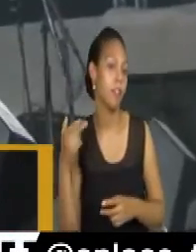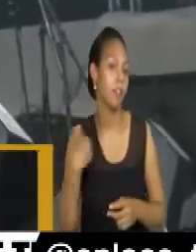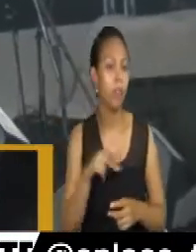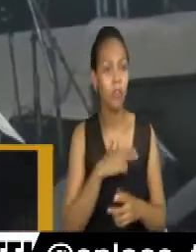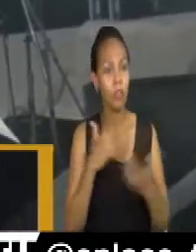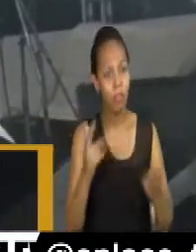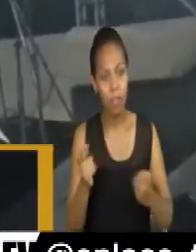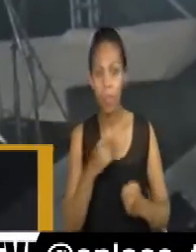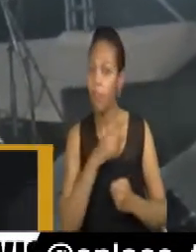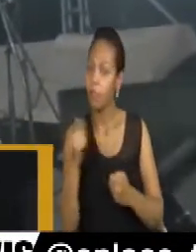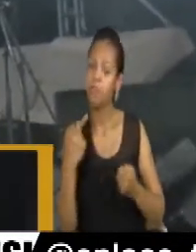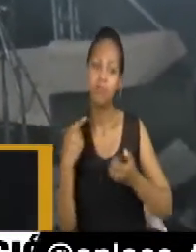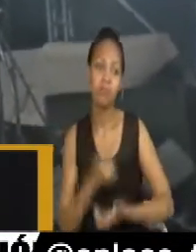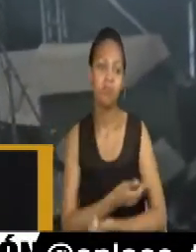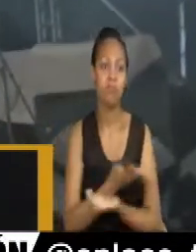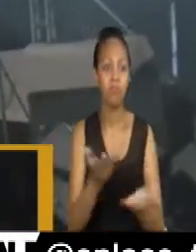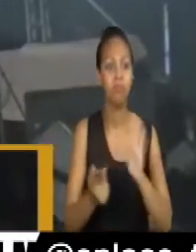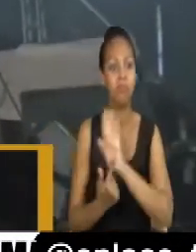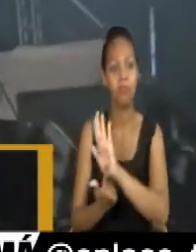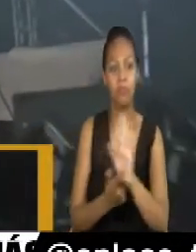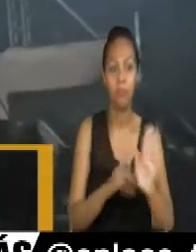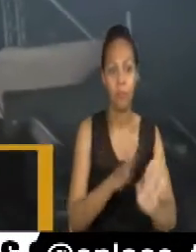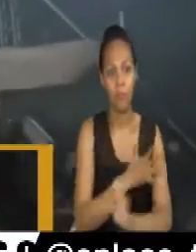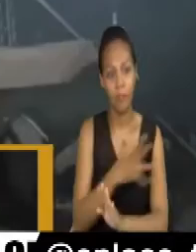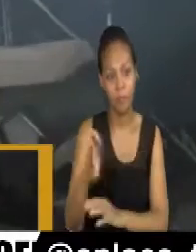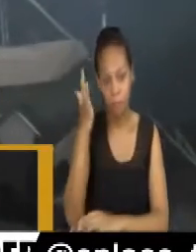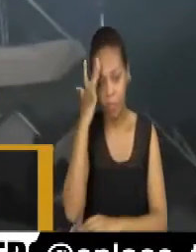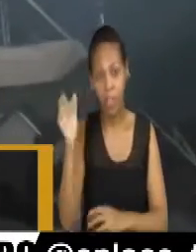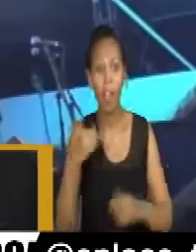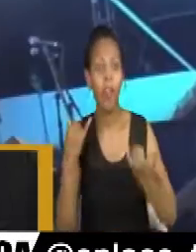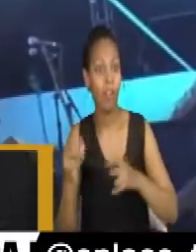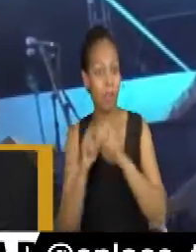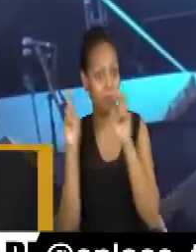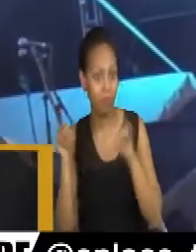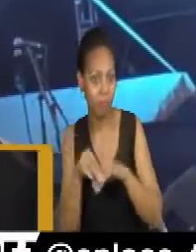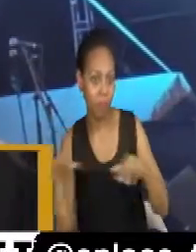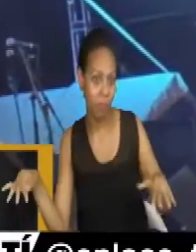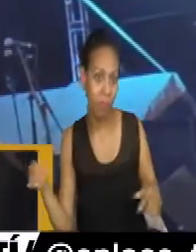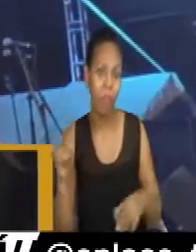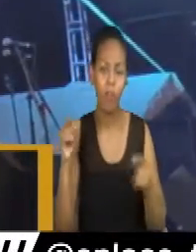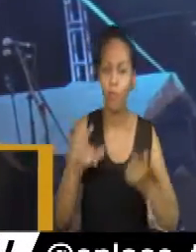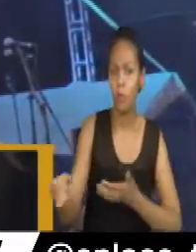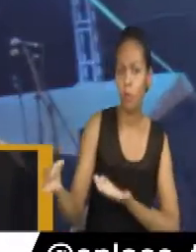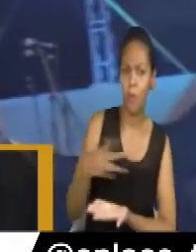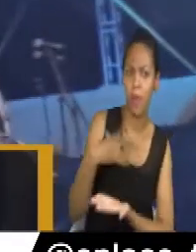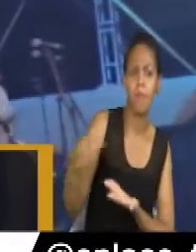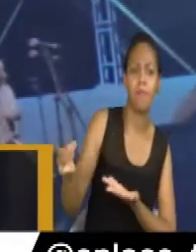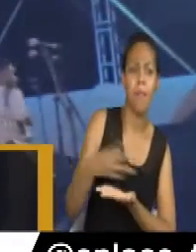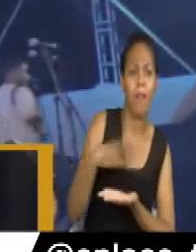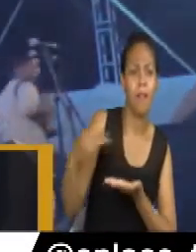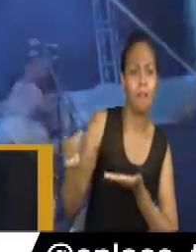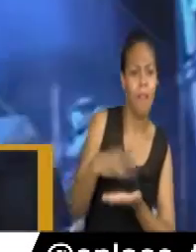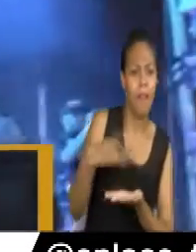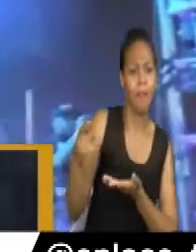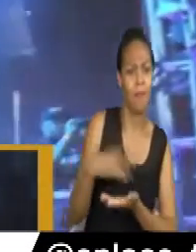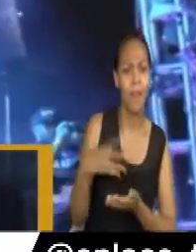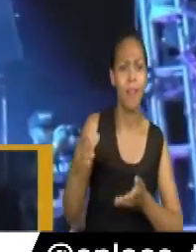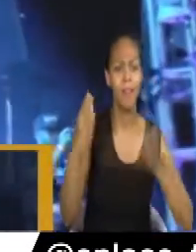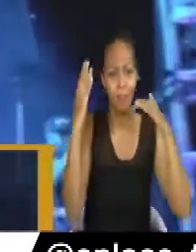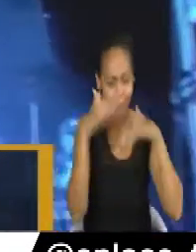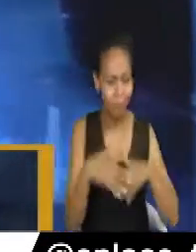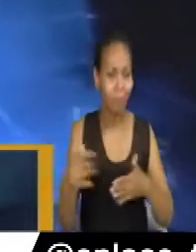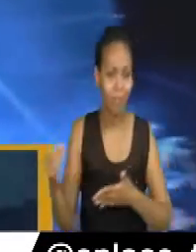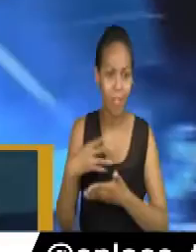esta canción, ya que también en nuestras redes sociales estábamos viendo que muchos mensajes nos mandaban por interno de